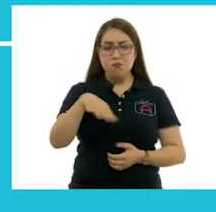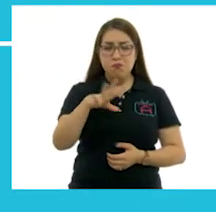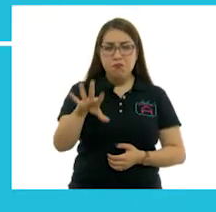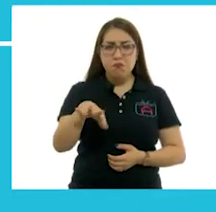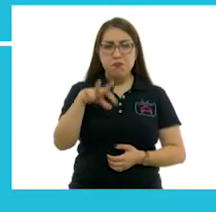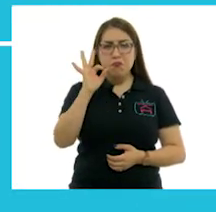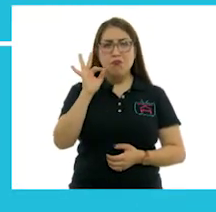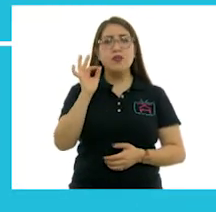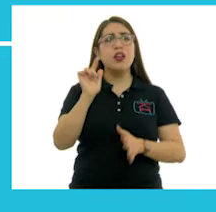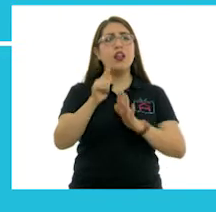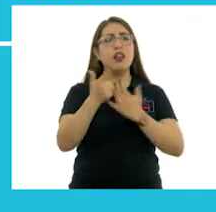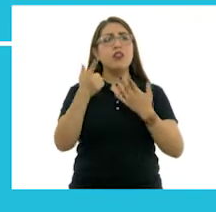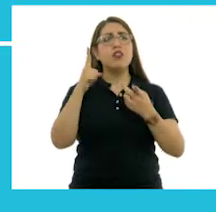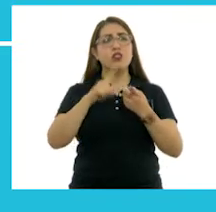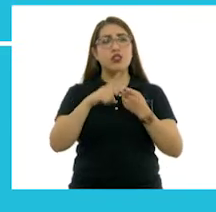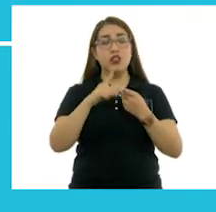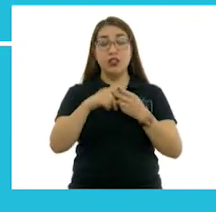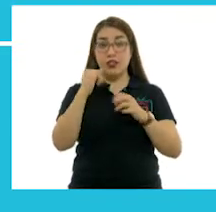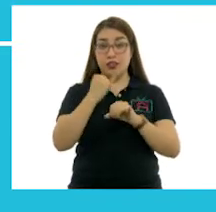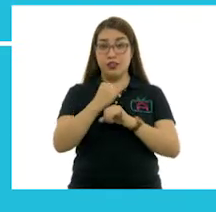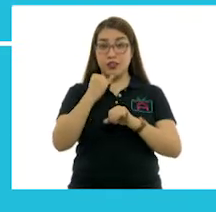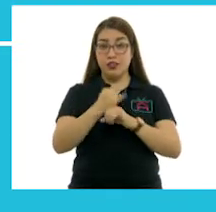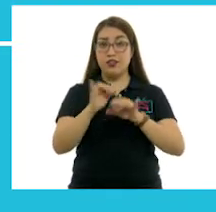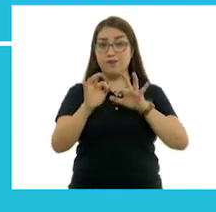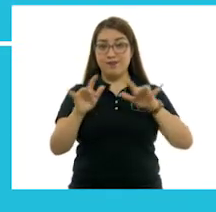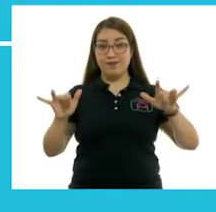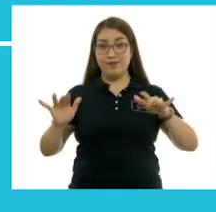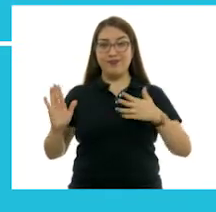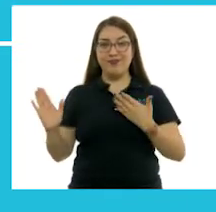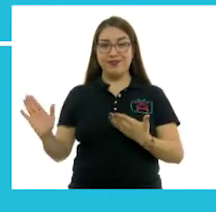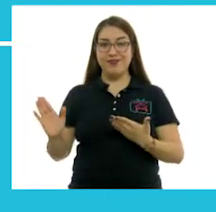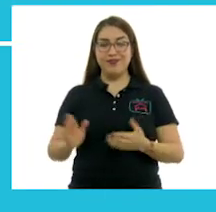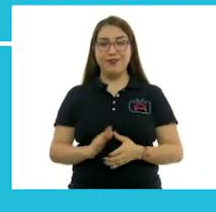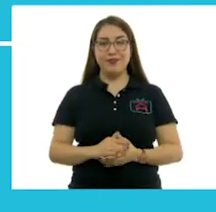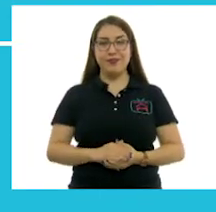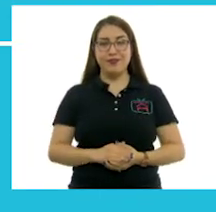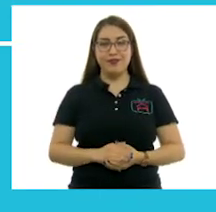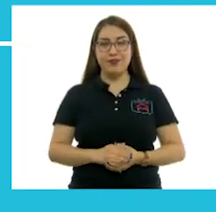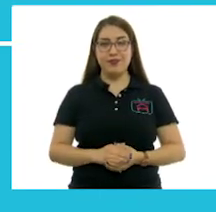También puedes encontrar los libros de texto en la página